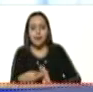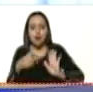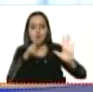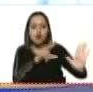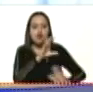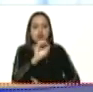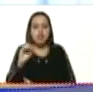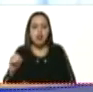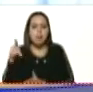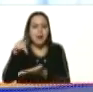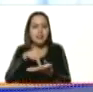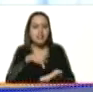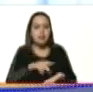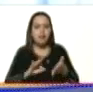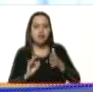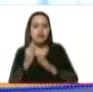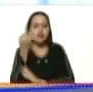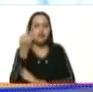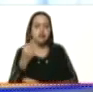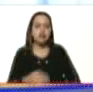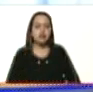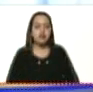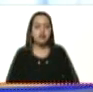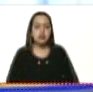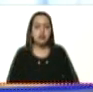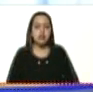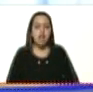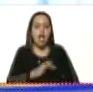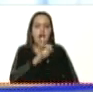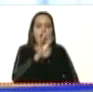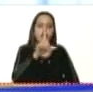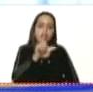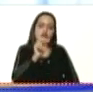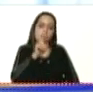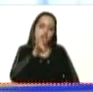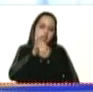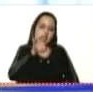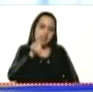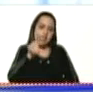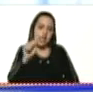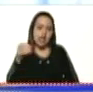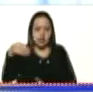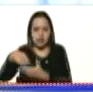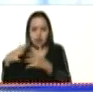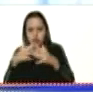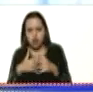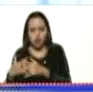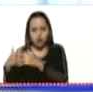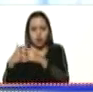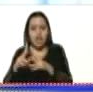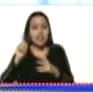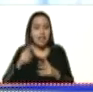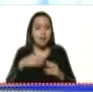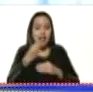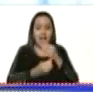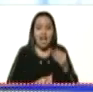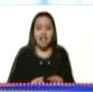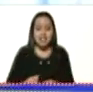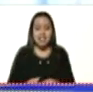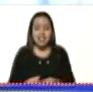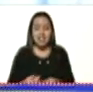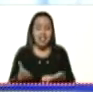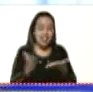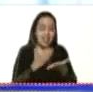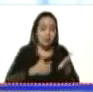en la fundación de la República de la Florida. En Filadelfia edita su principal libro. En